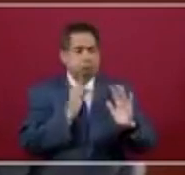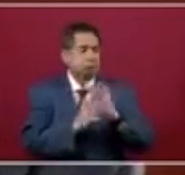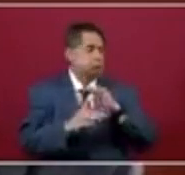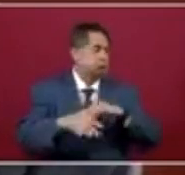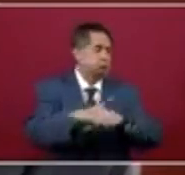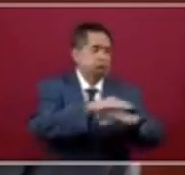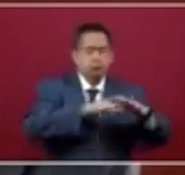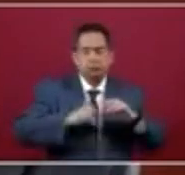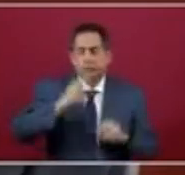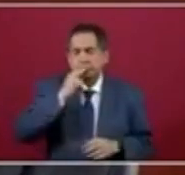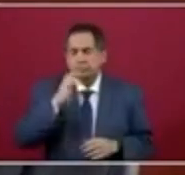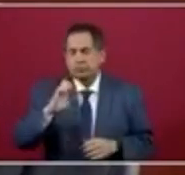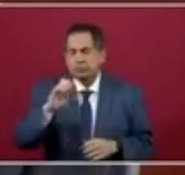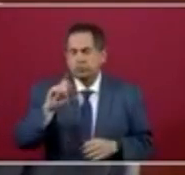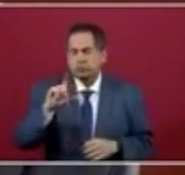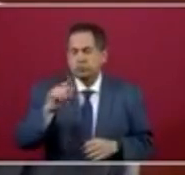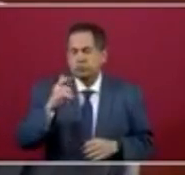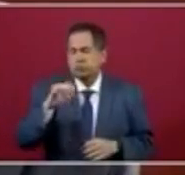ecológico,